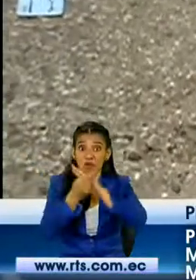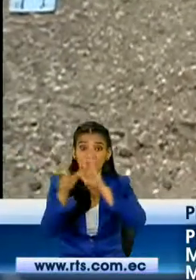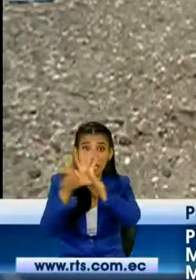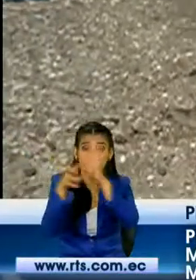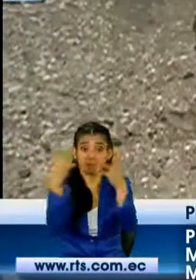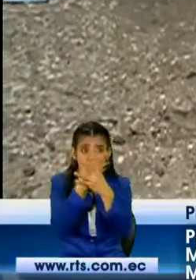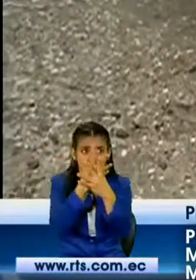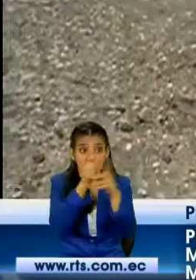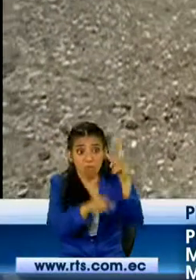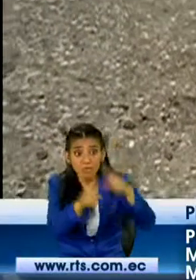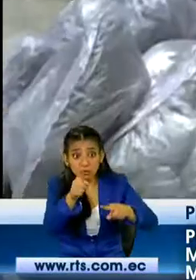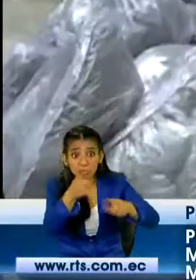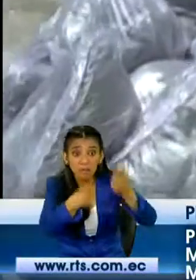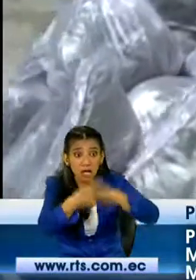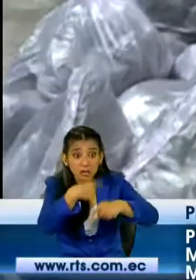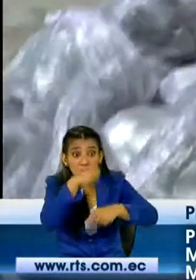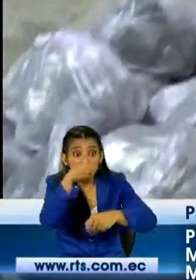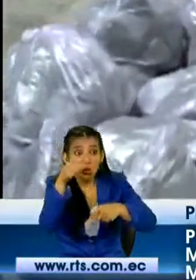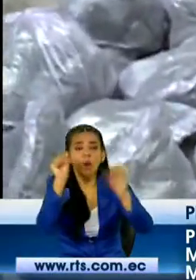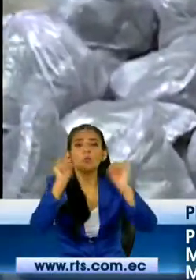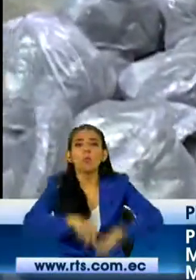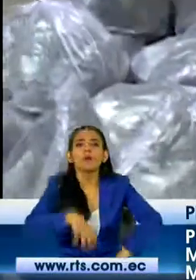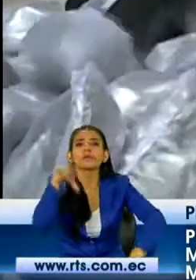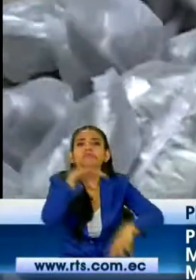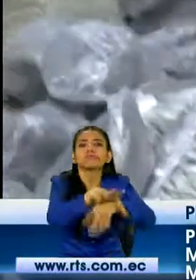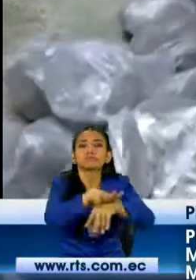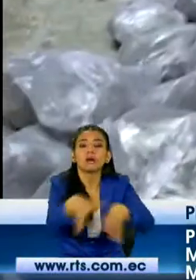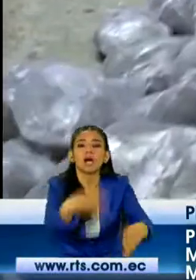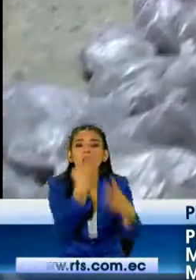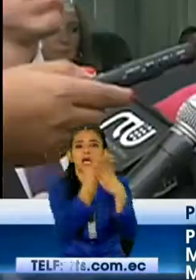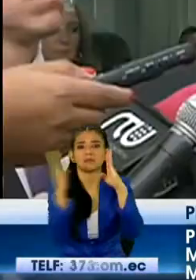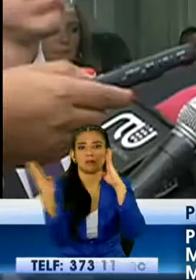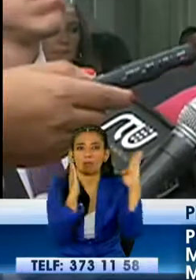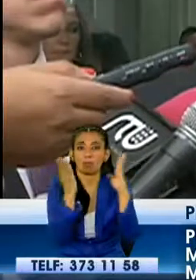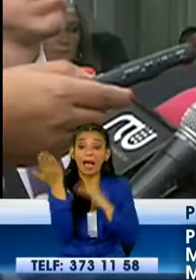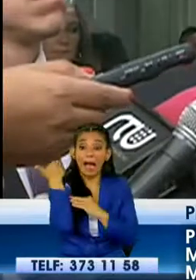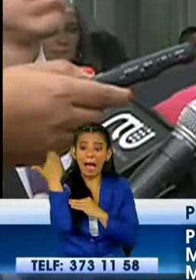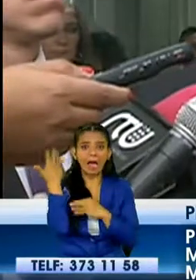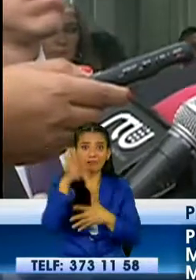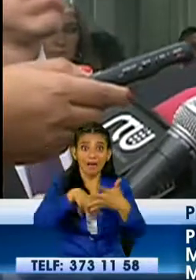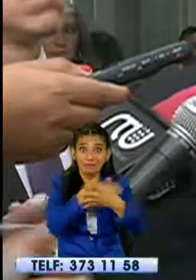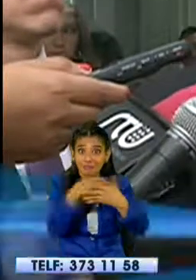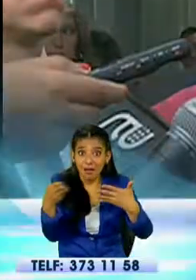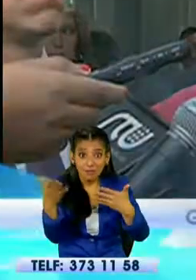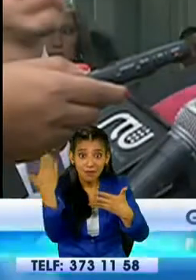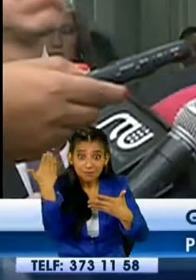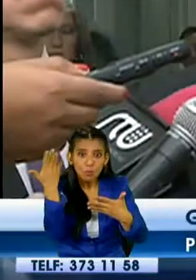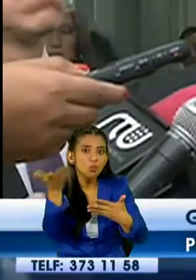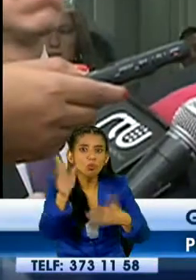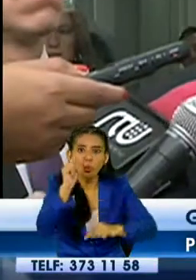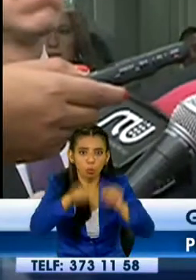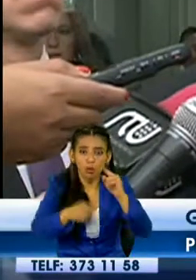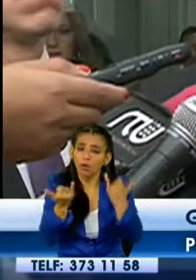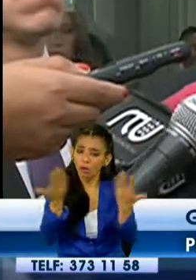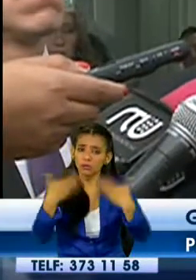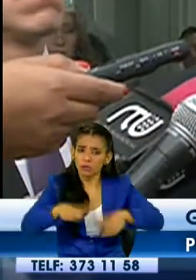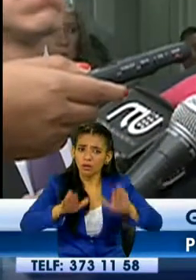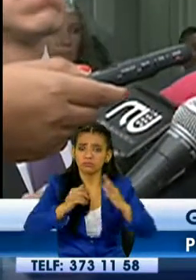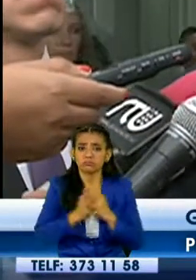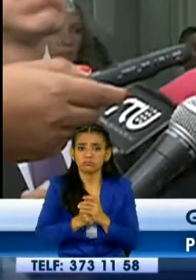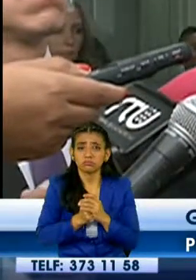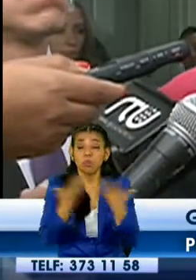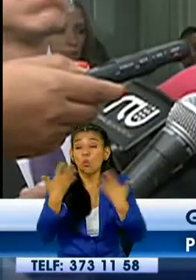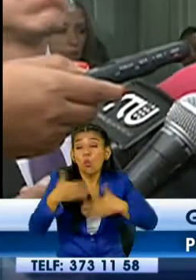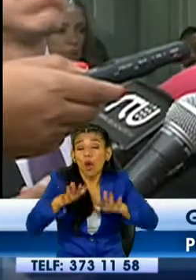puedan ser detenidos de manera preventiva, cosa que con la anterior tabla era imposible. para que todo tipo de microtráfico, no importa